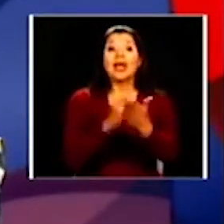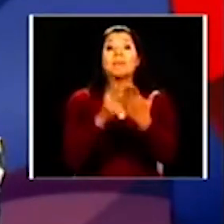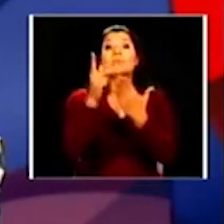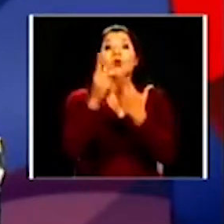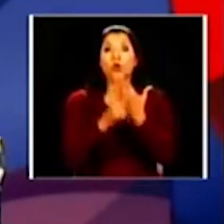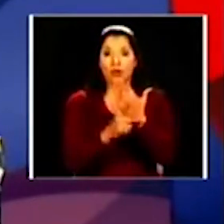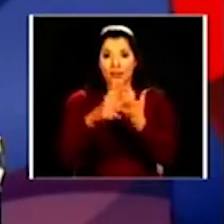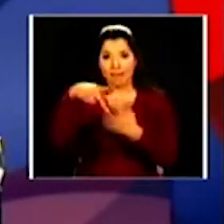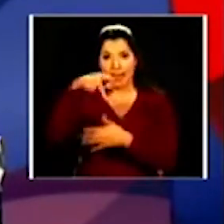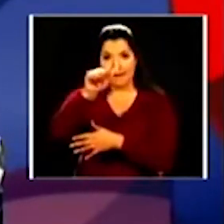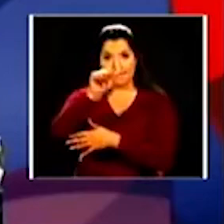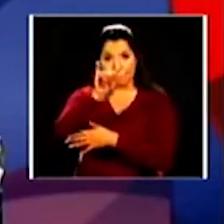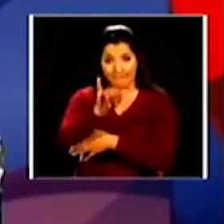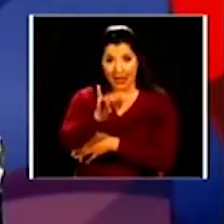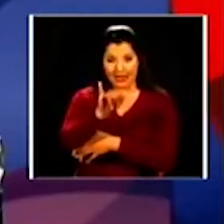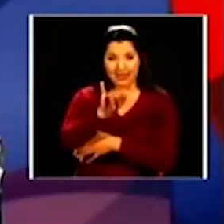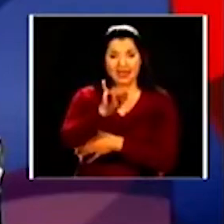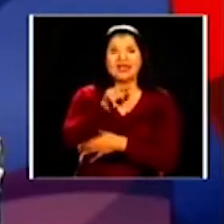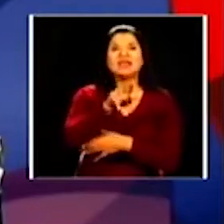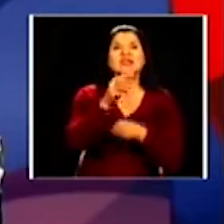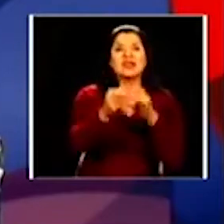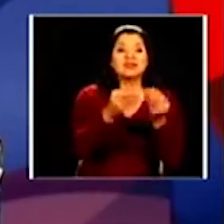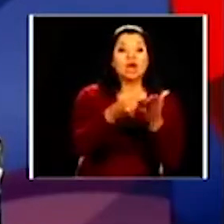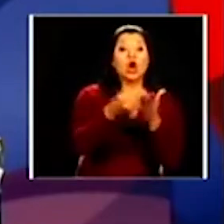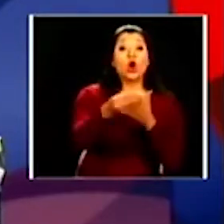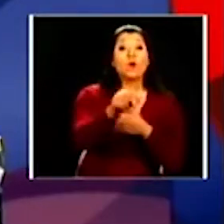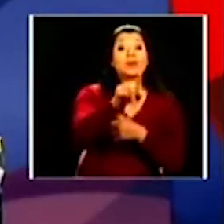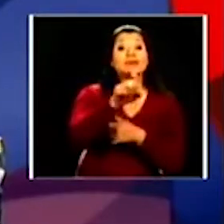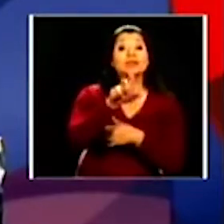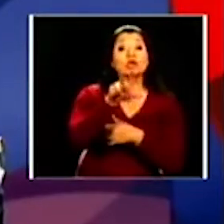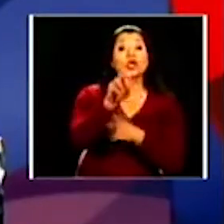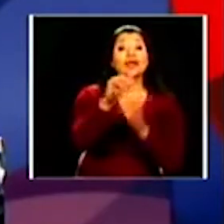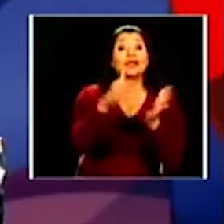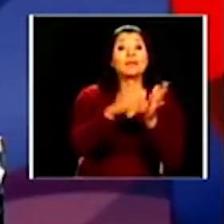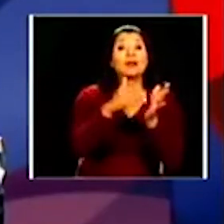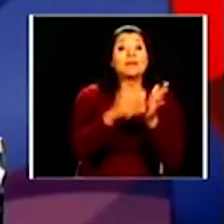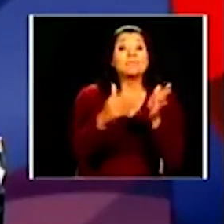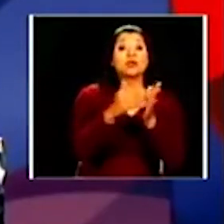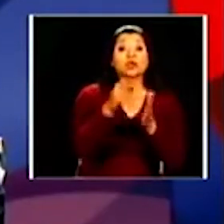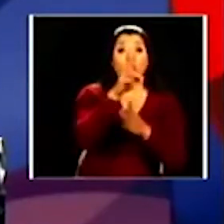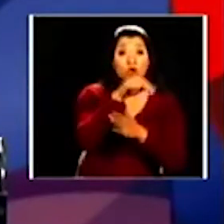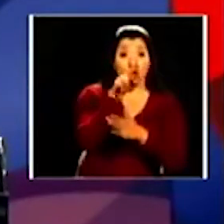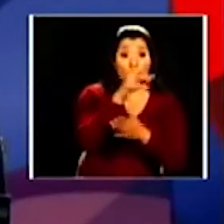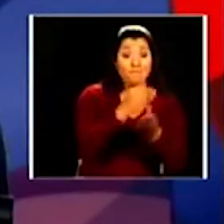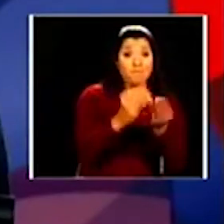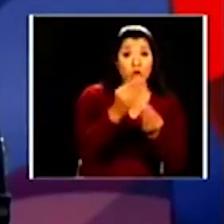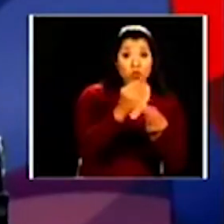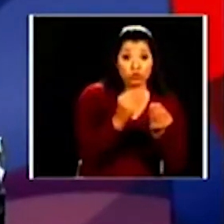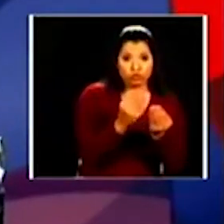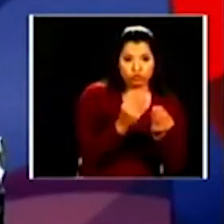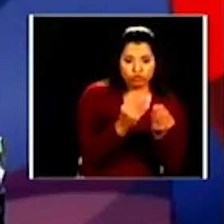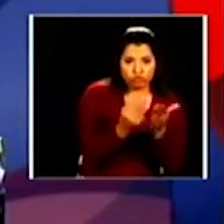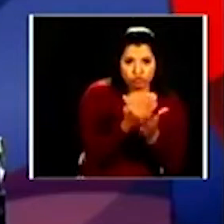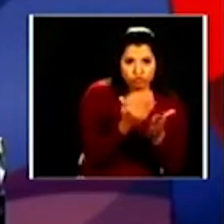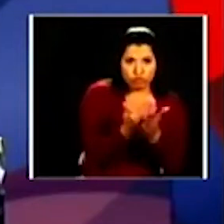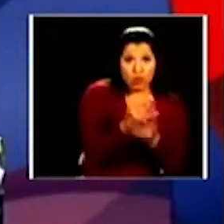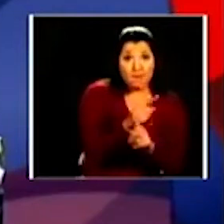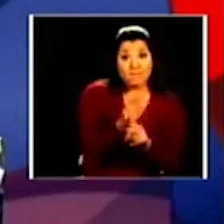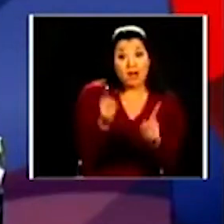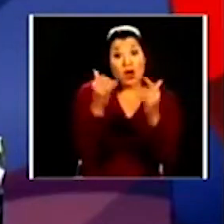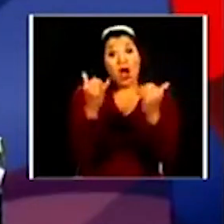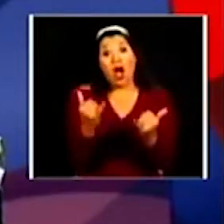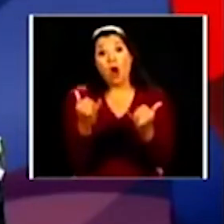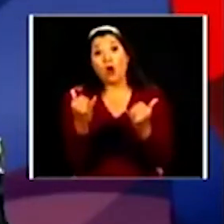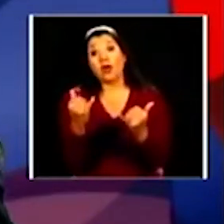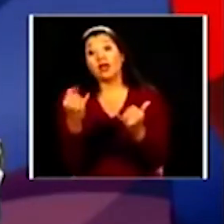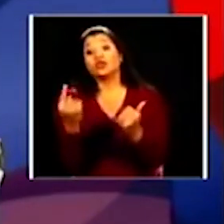PAI, que compra 130.000 millones de colones en productos frescos, pero hoy solo 30.000 millones los compra productores.